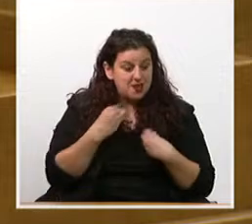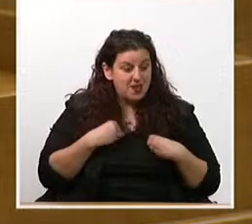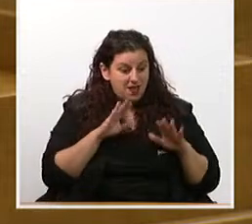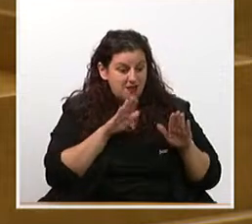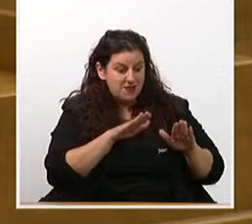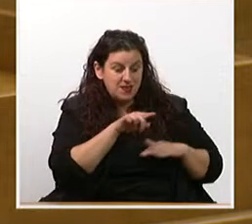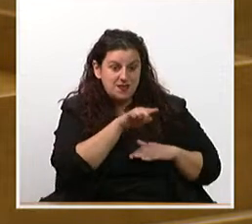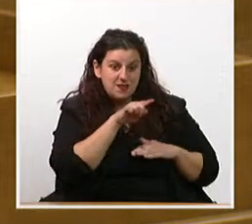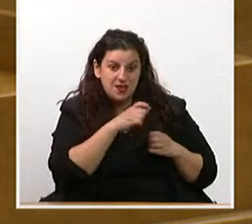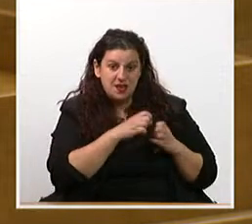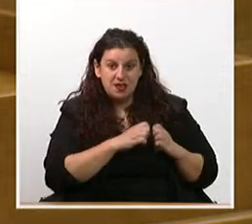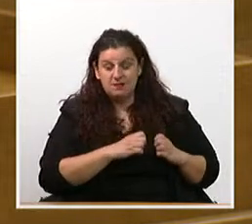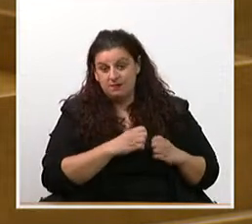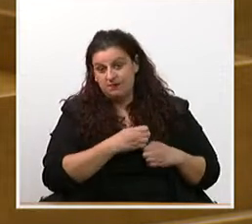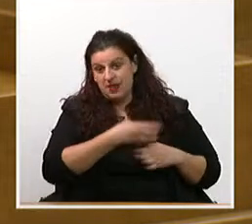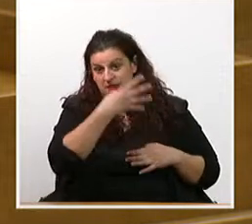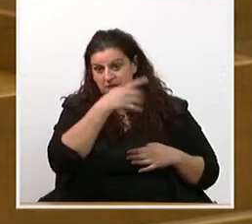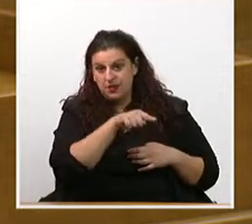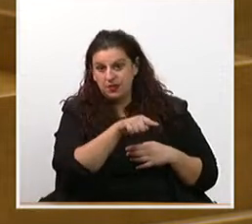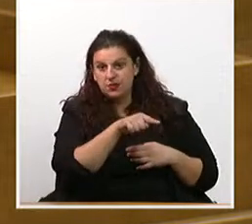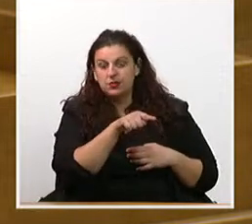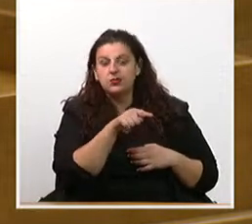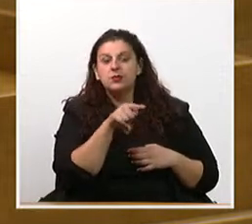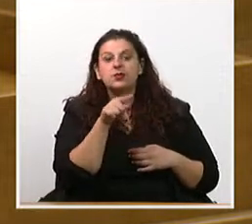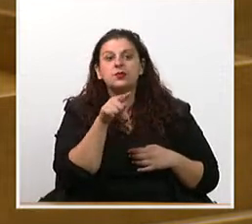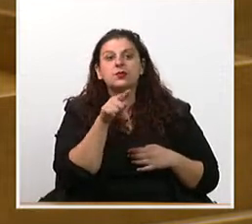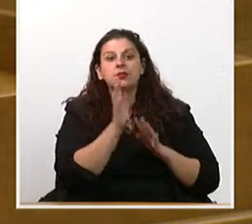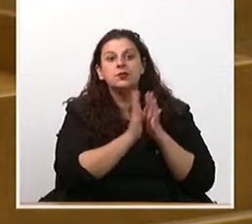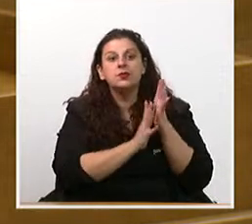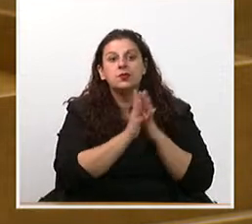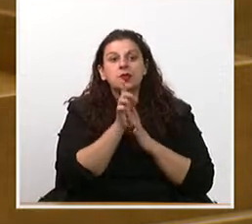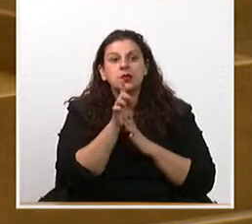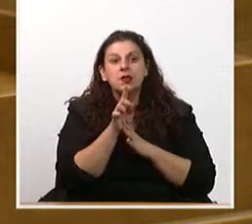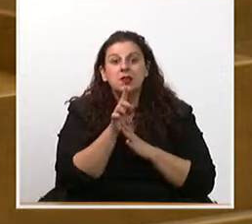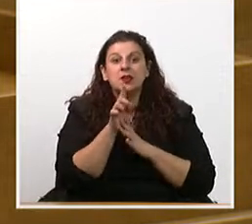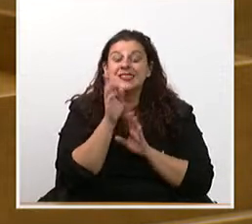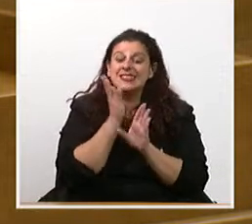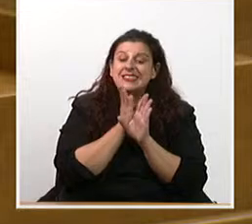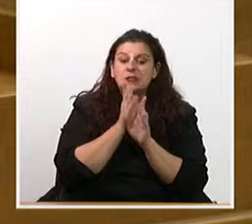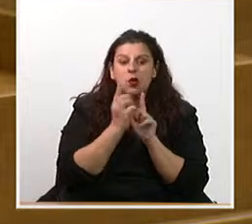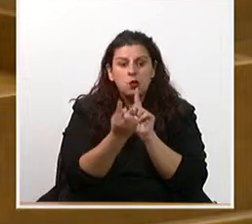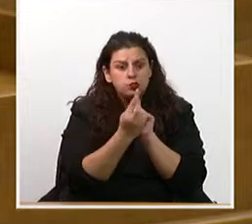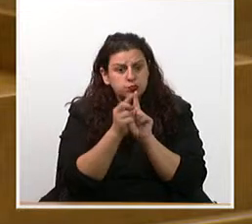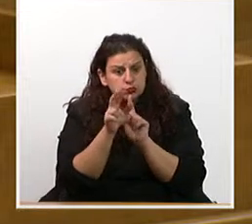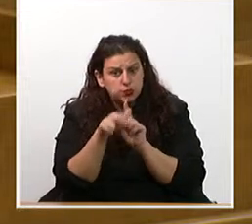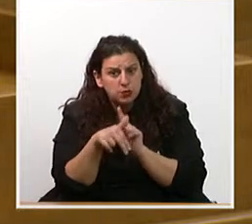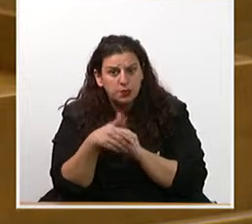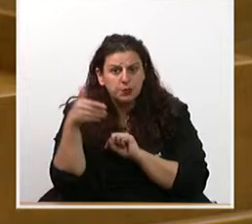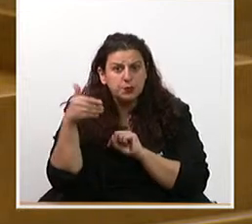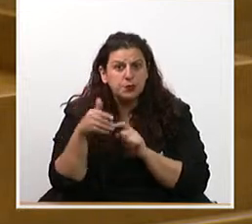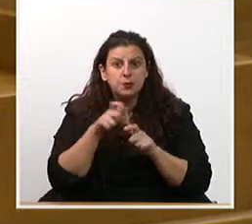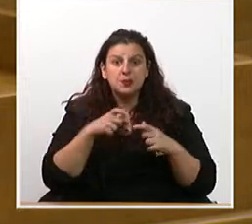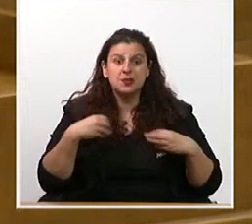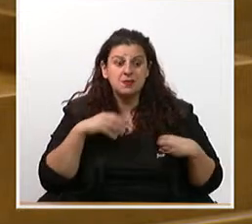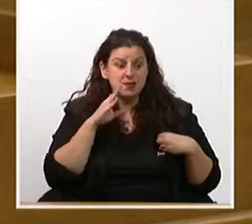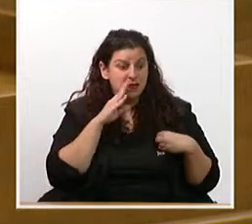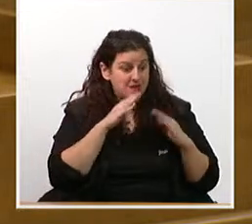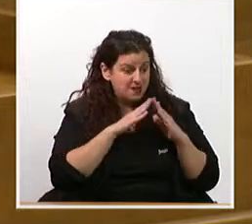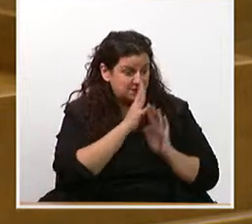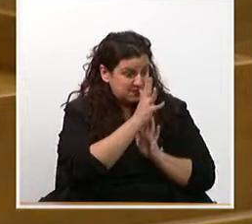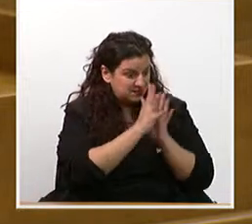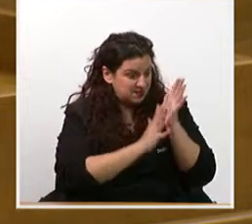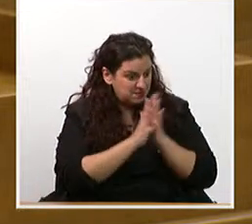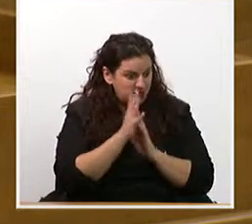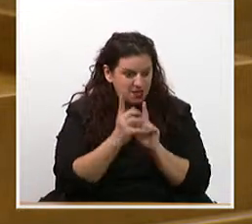en los edificios sin estrados prestaciones en materia de asistencia psicológica fundamental a las personas residentes en las viviendas afectadas